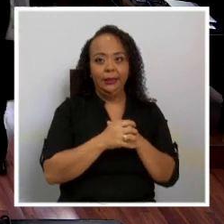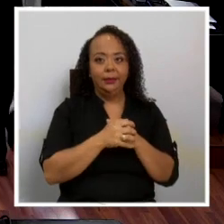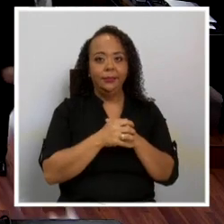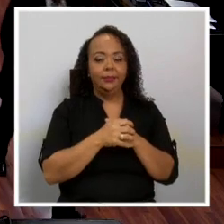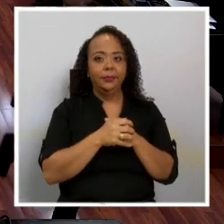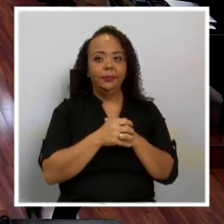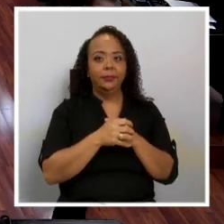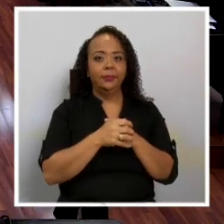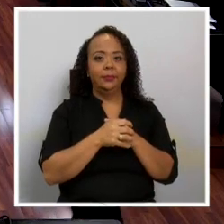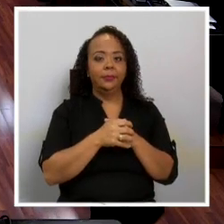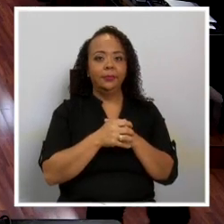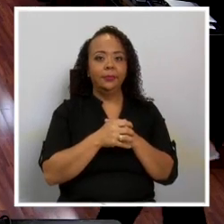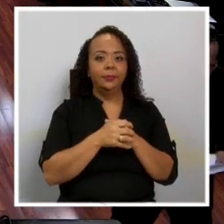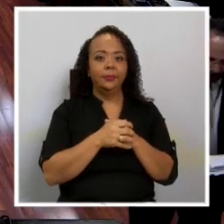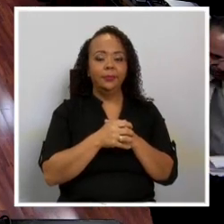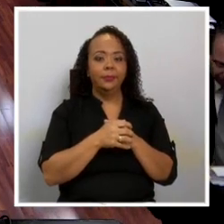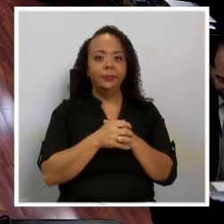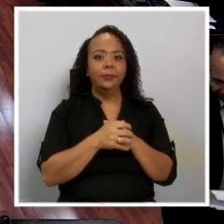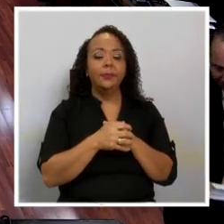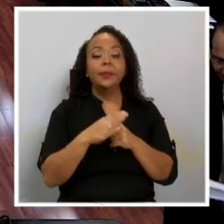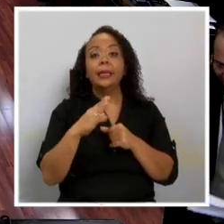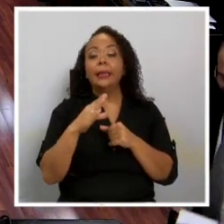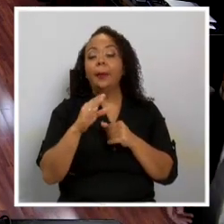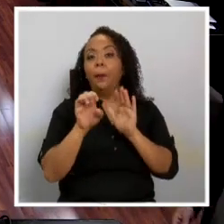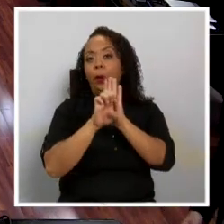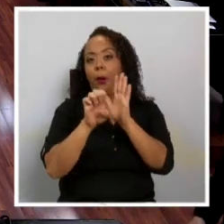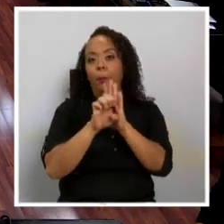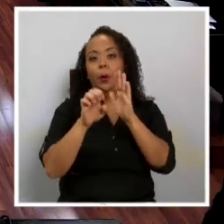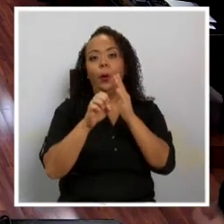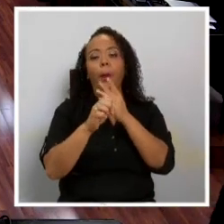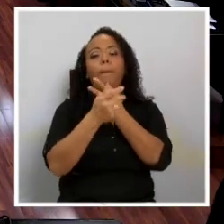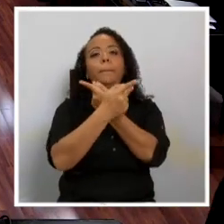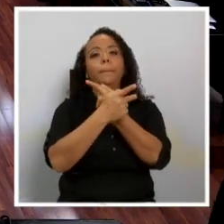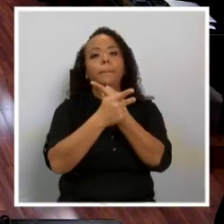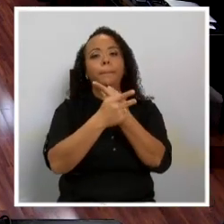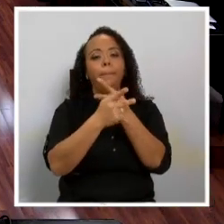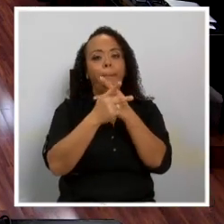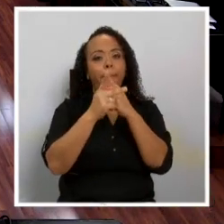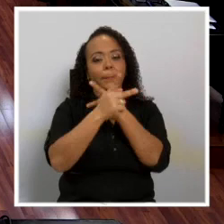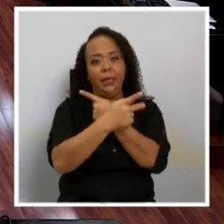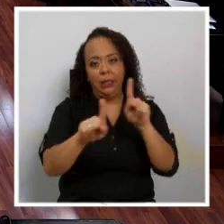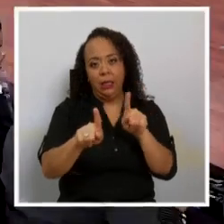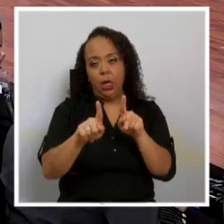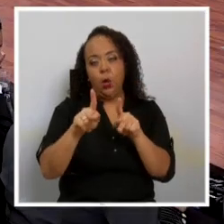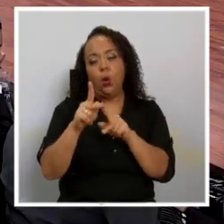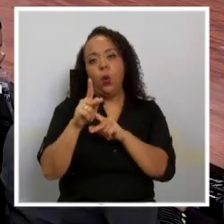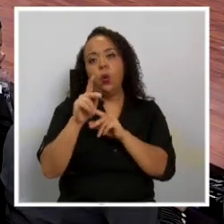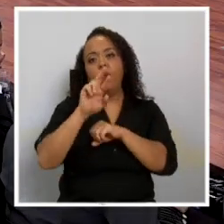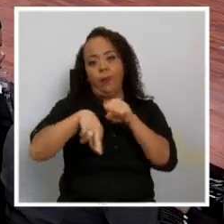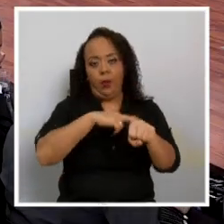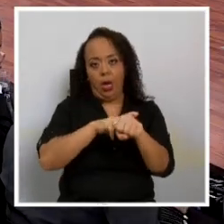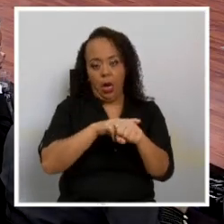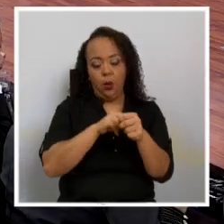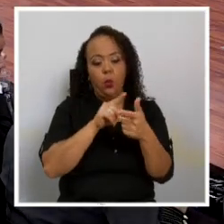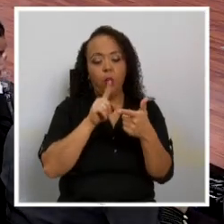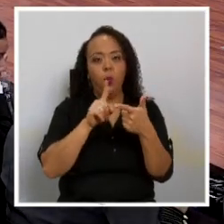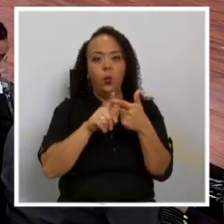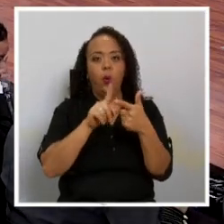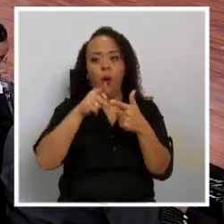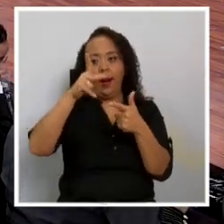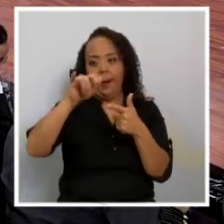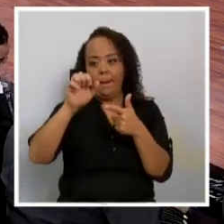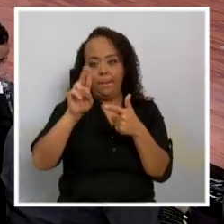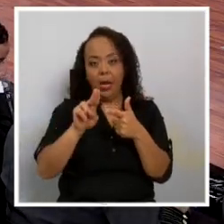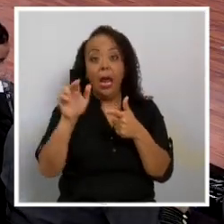de, por ejemplo, el Partido Republicano, del mismo PIN, ¿verdad? El segundo escenario era